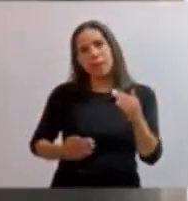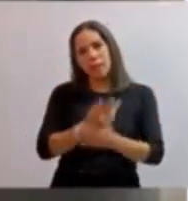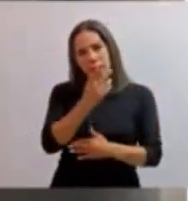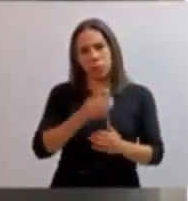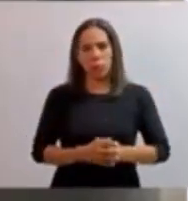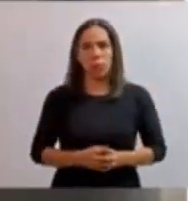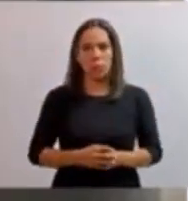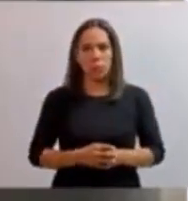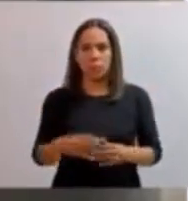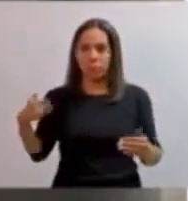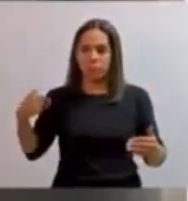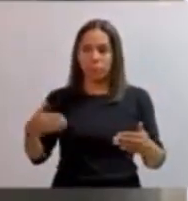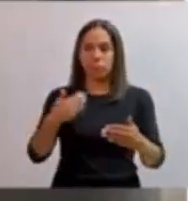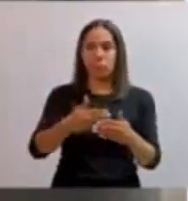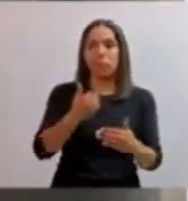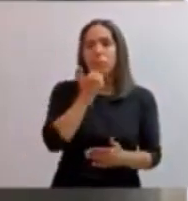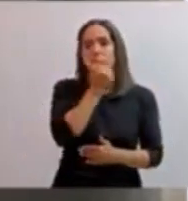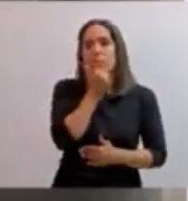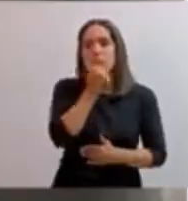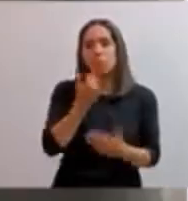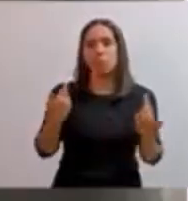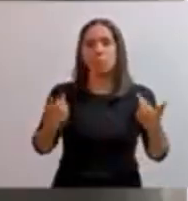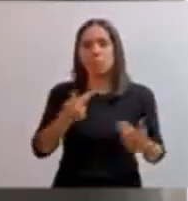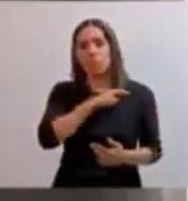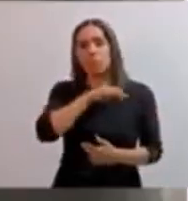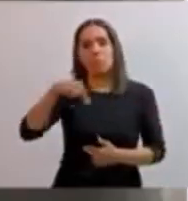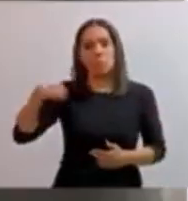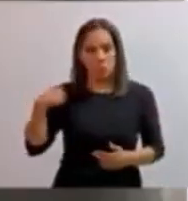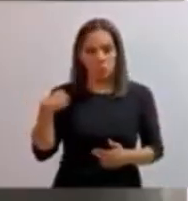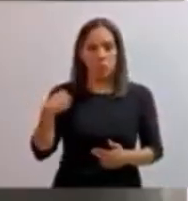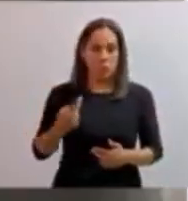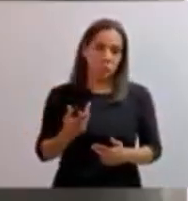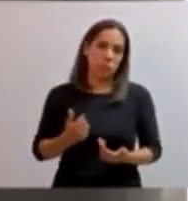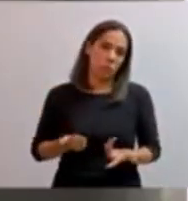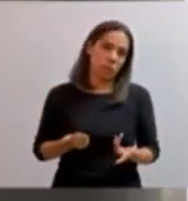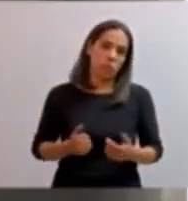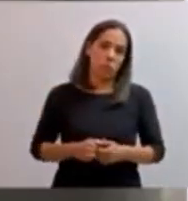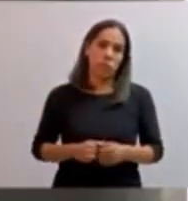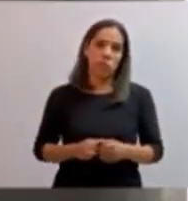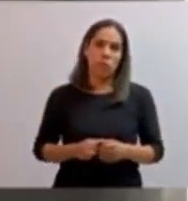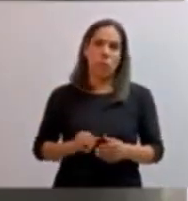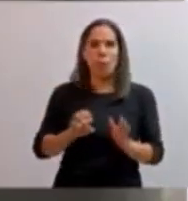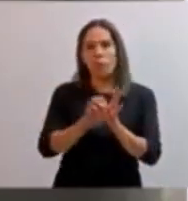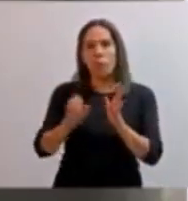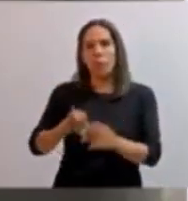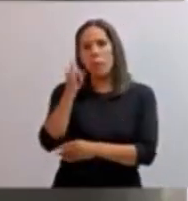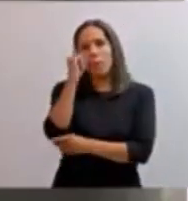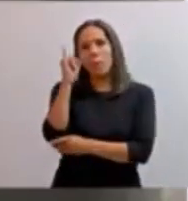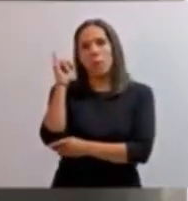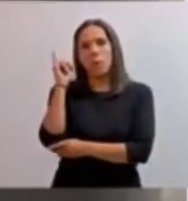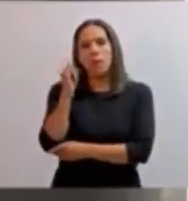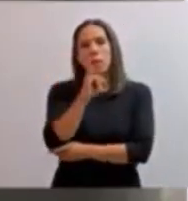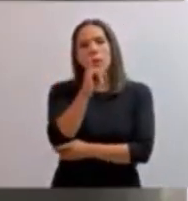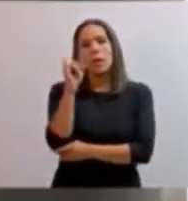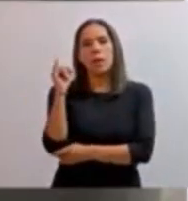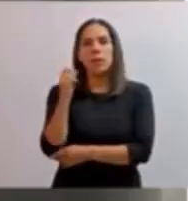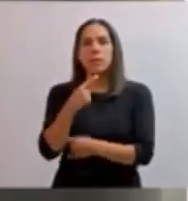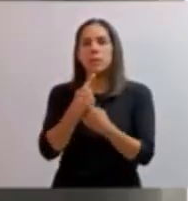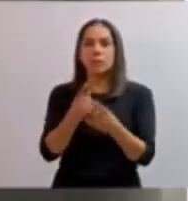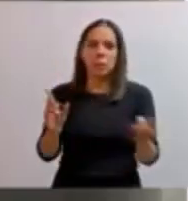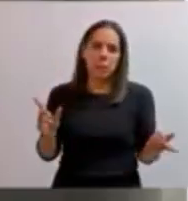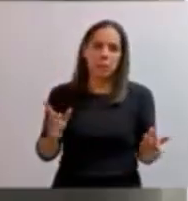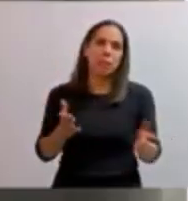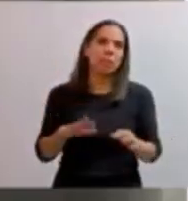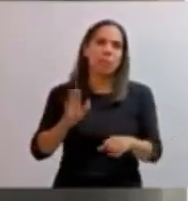estudiantes y en la Escuela Nacional para Maestras de Jardines de Niños, pues el 99% de nuestras estudiantes